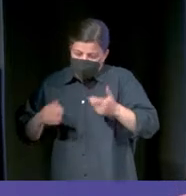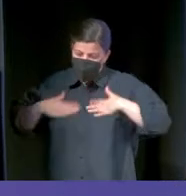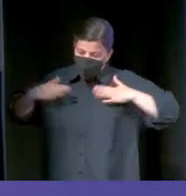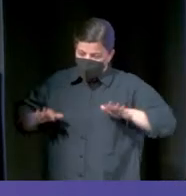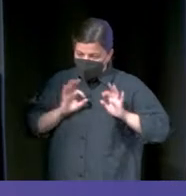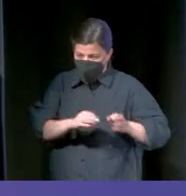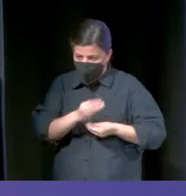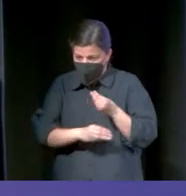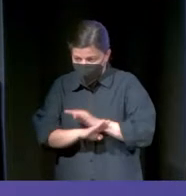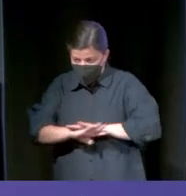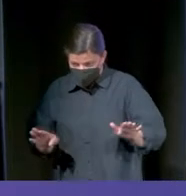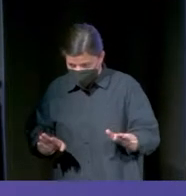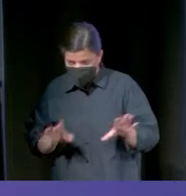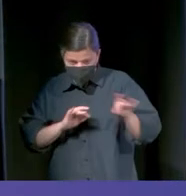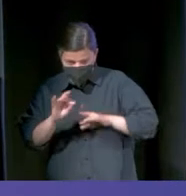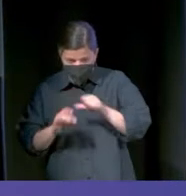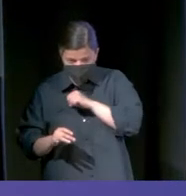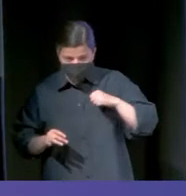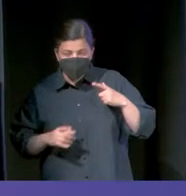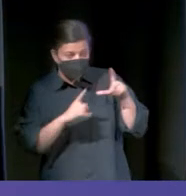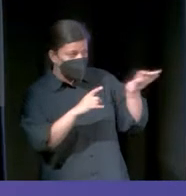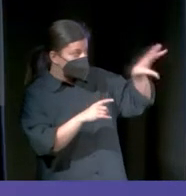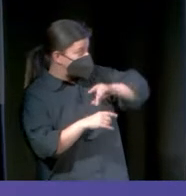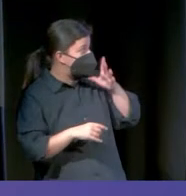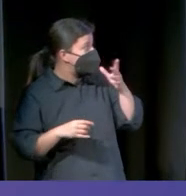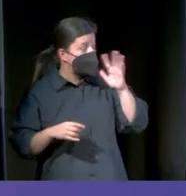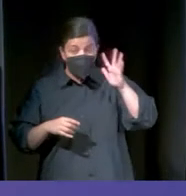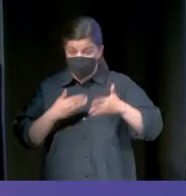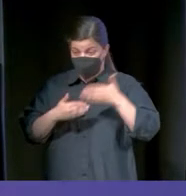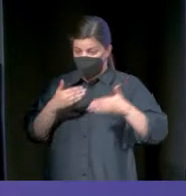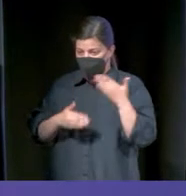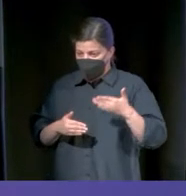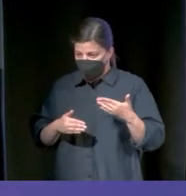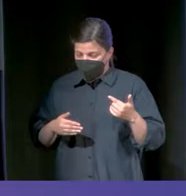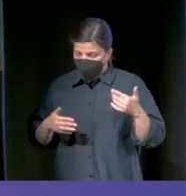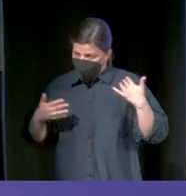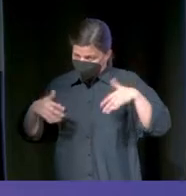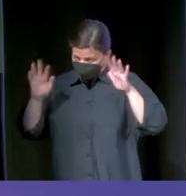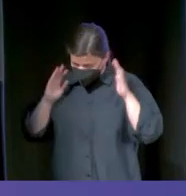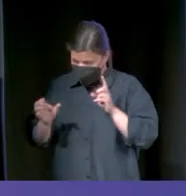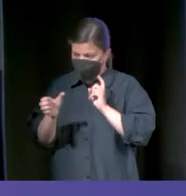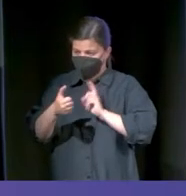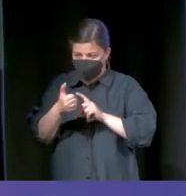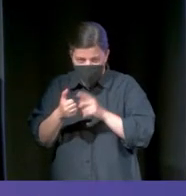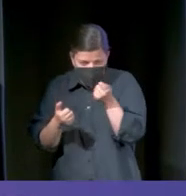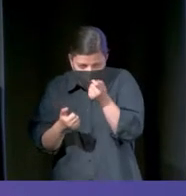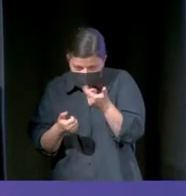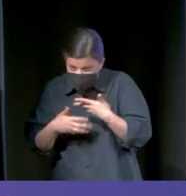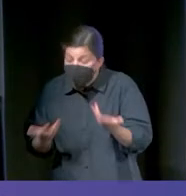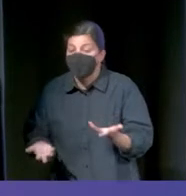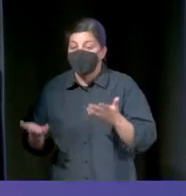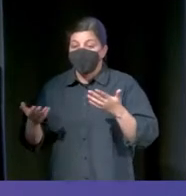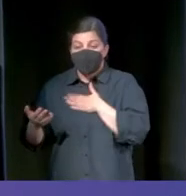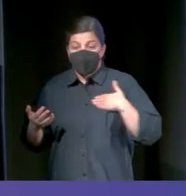pero esta foto de ha elegido porque iberia vamos súper pocos likes con esto que quiero